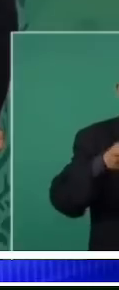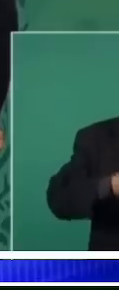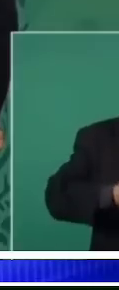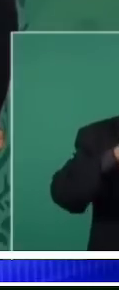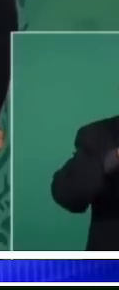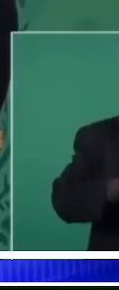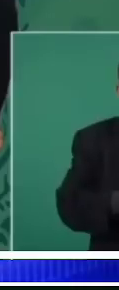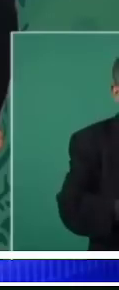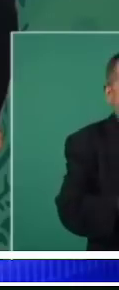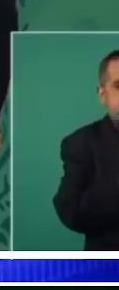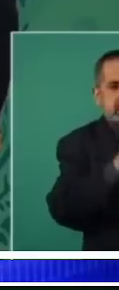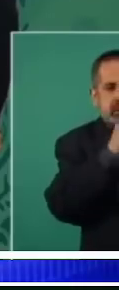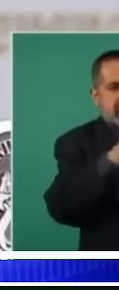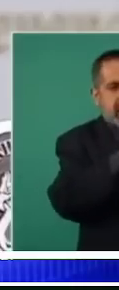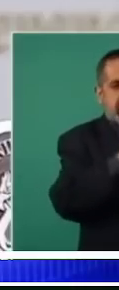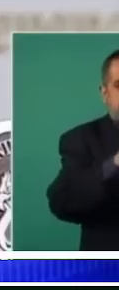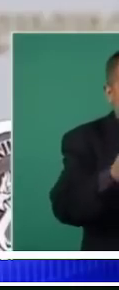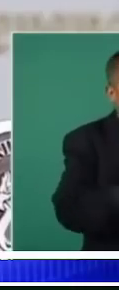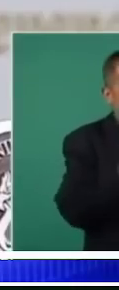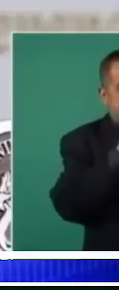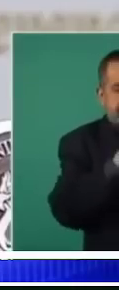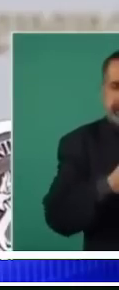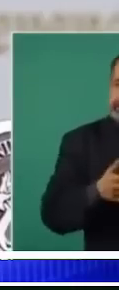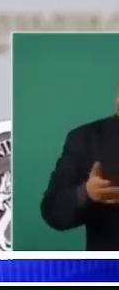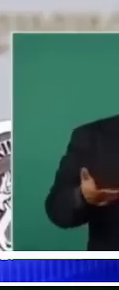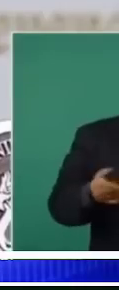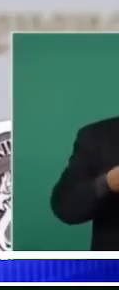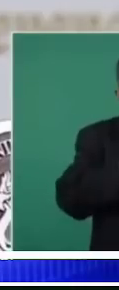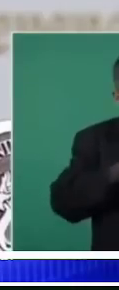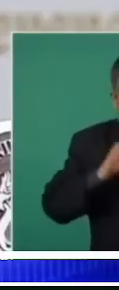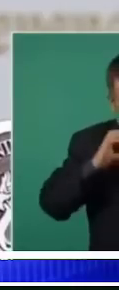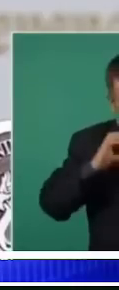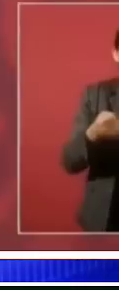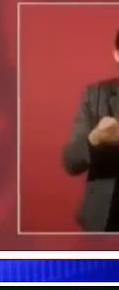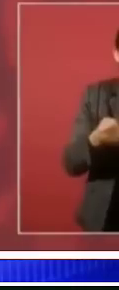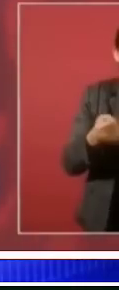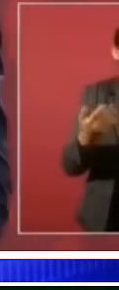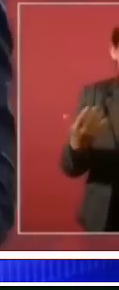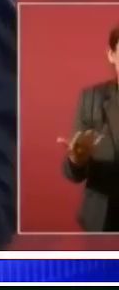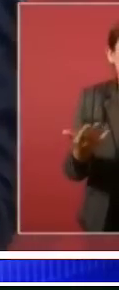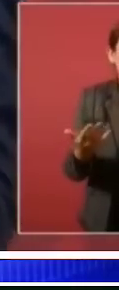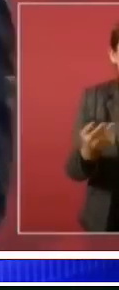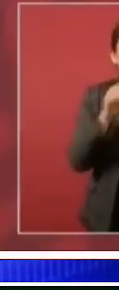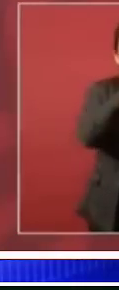sigan pendientes de los próximos vídeos y nos vemos a la próxima con mucha más información